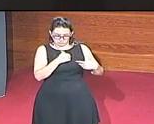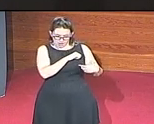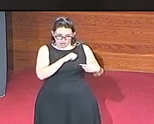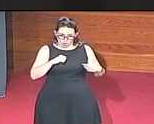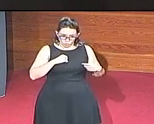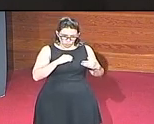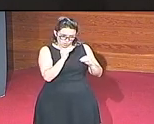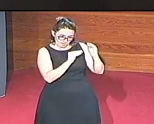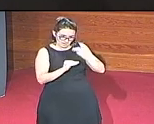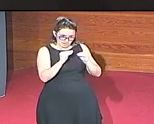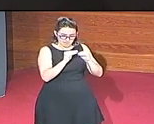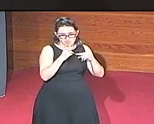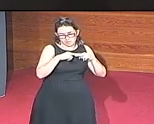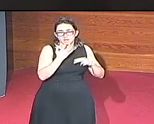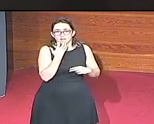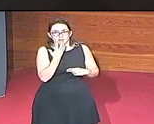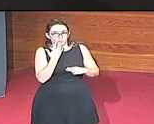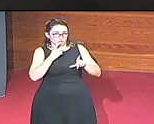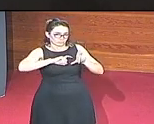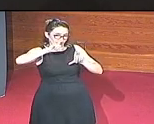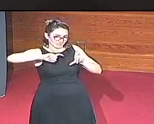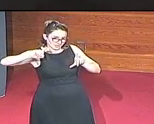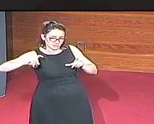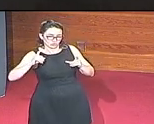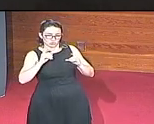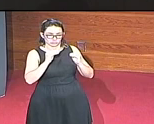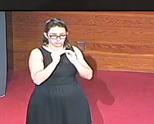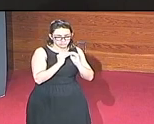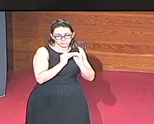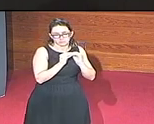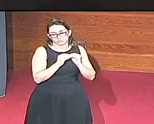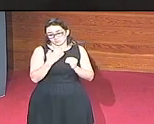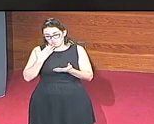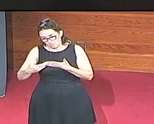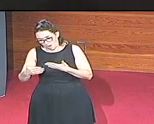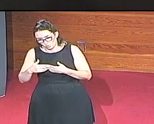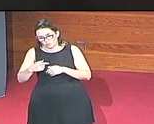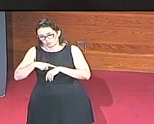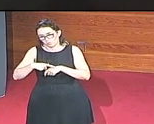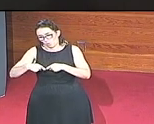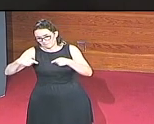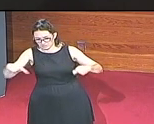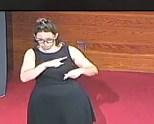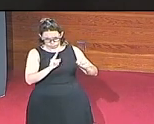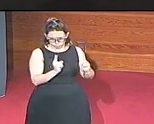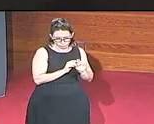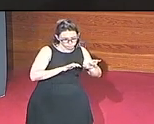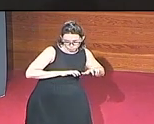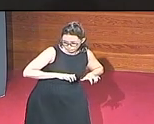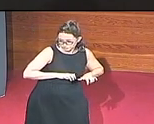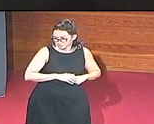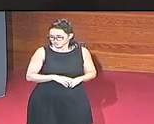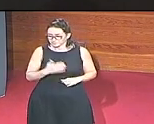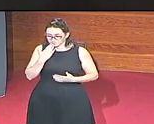gráficos estadísticos por ejemplo mucho más rápido que si hicieras a mano el 'usa today' es el primer periódico